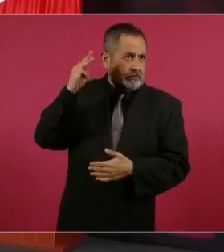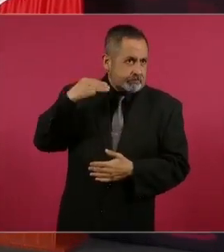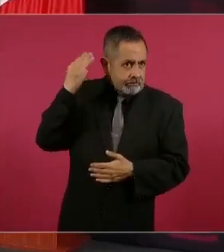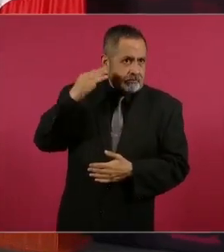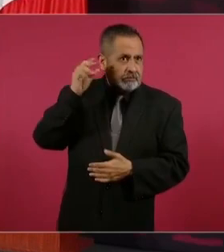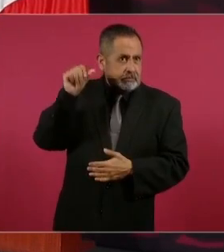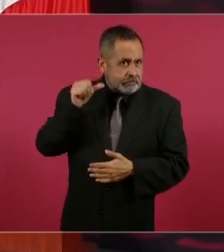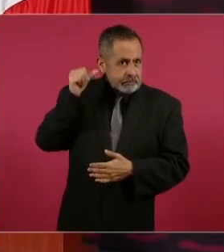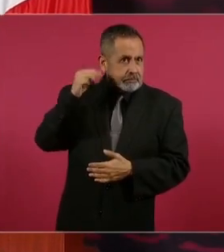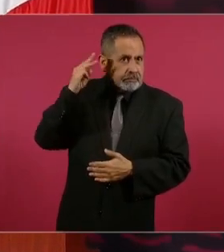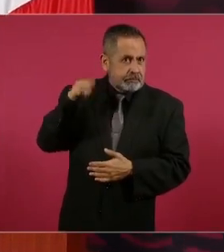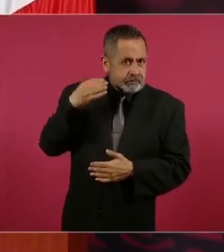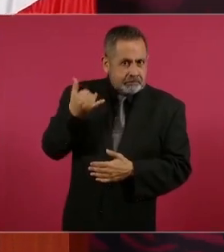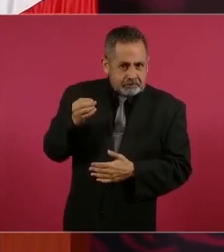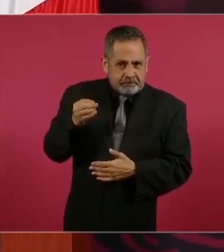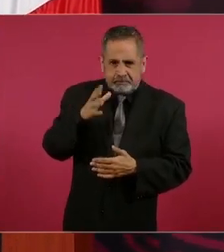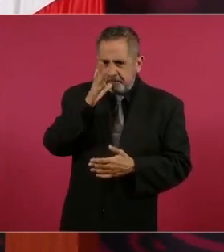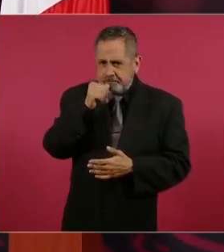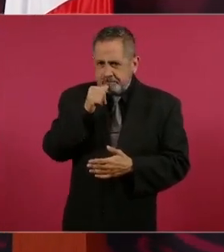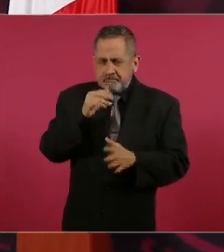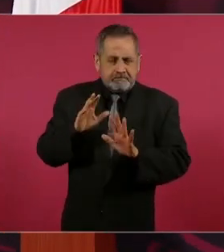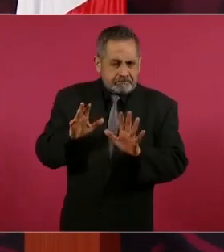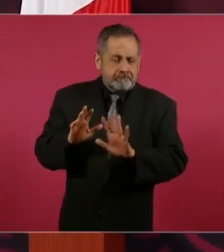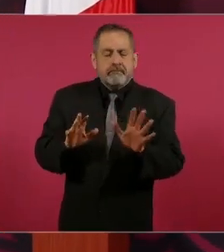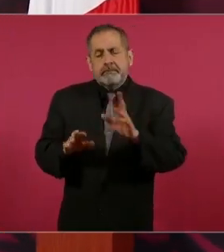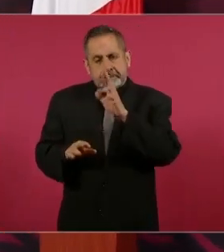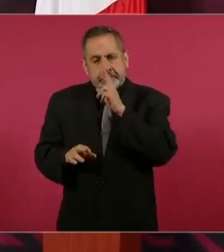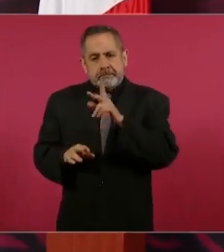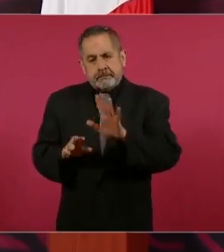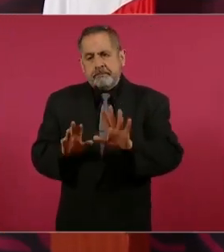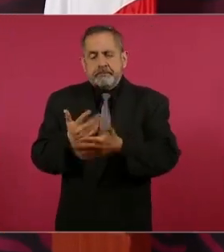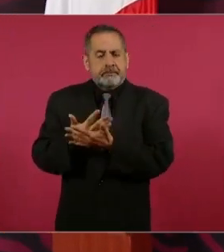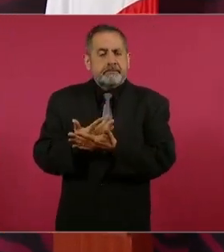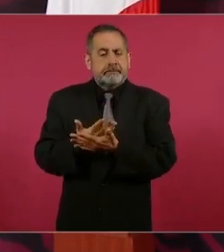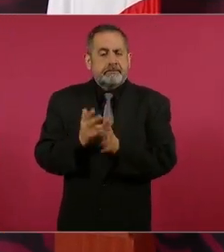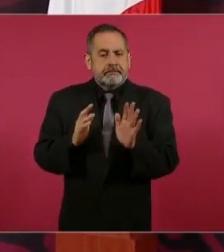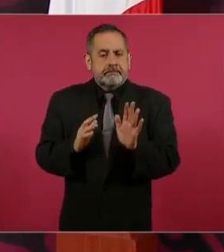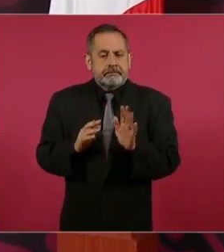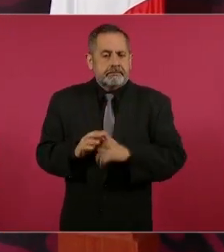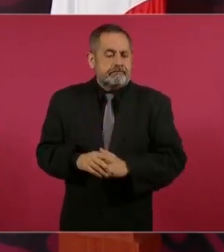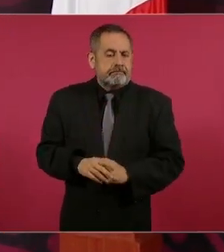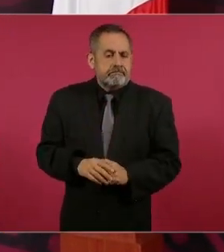Entonces no quiero que se vaya a